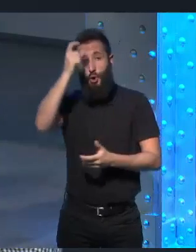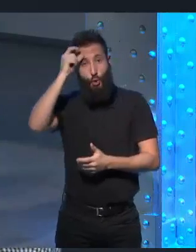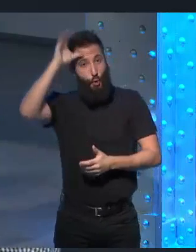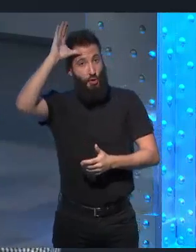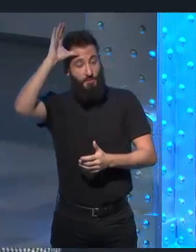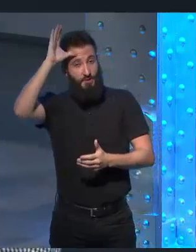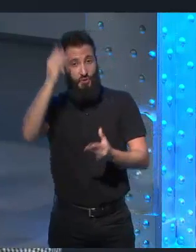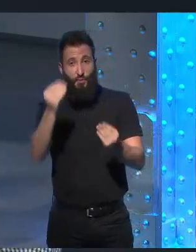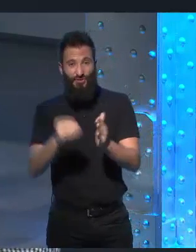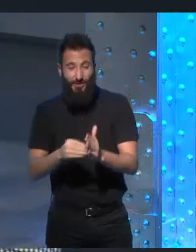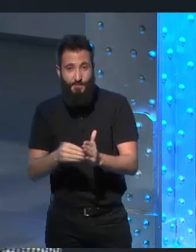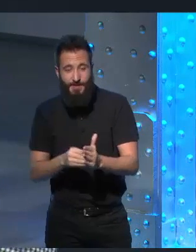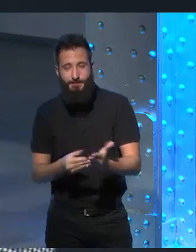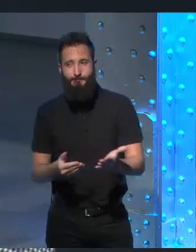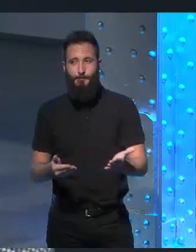muchos casos ha estado